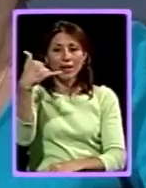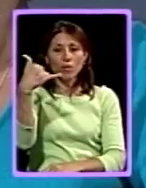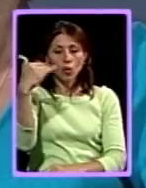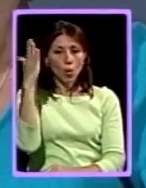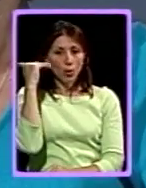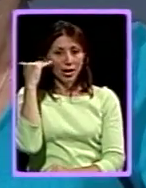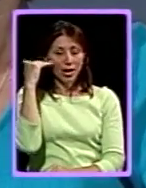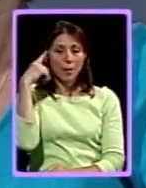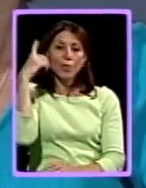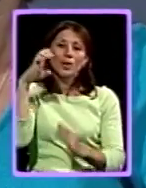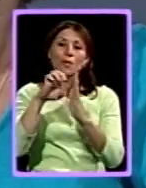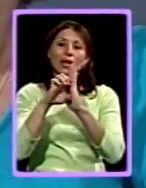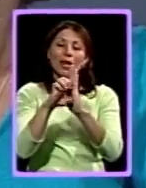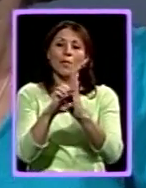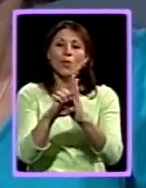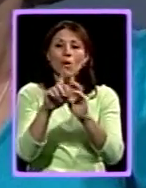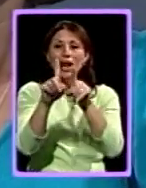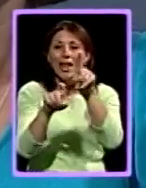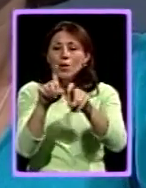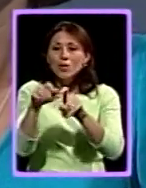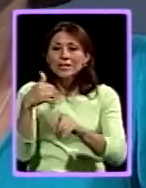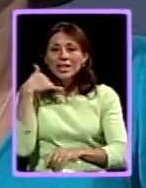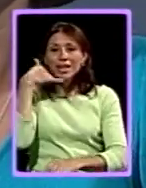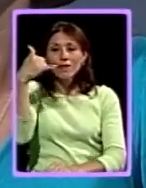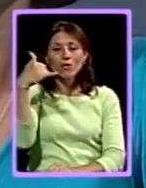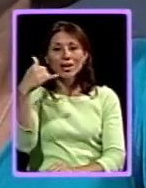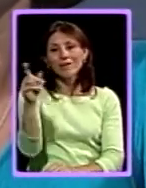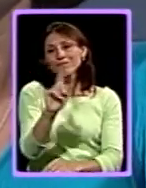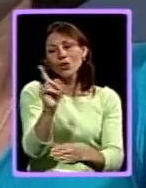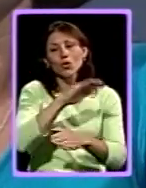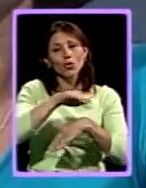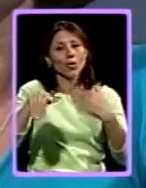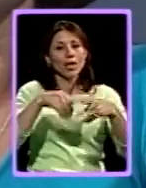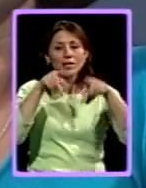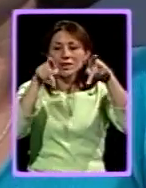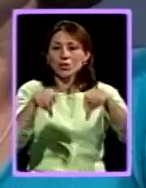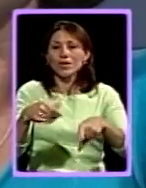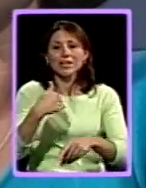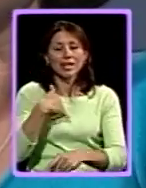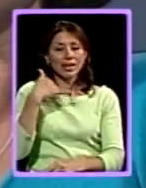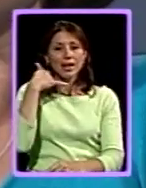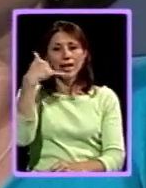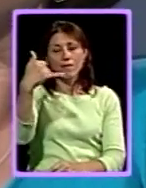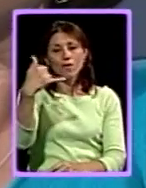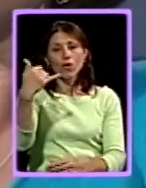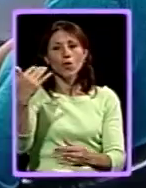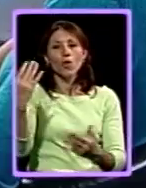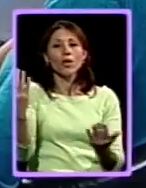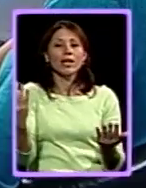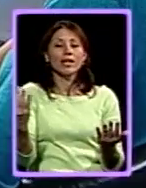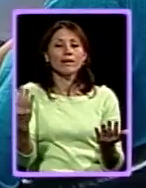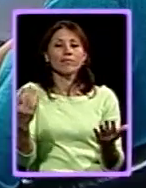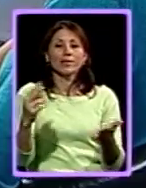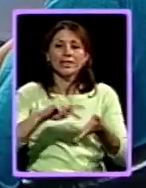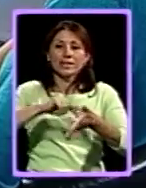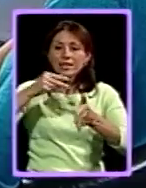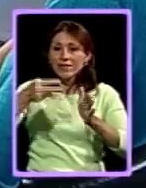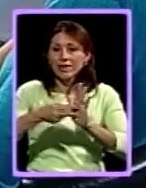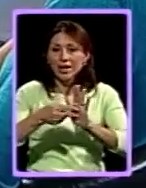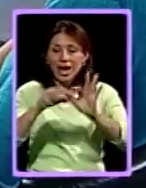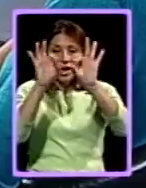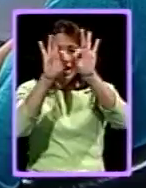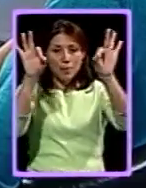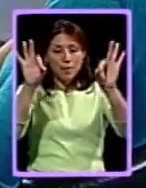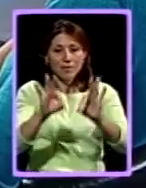caso de la encuesta telefónica no todos tenemos en nuestras casas teléfono, y por lo tanto el perfil de una